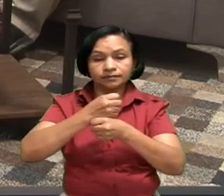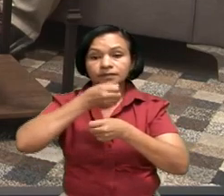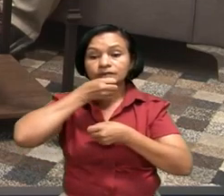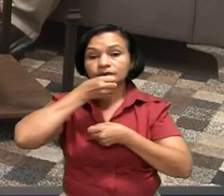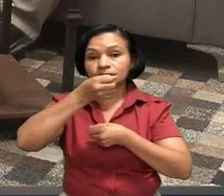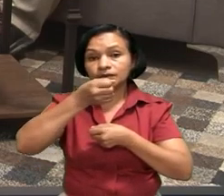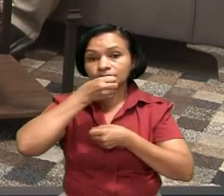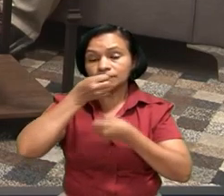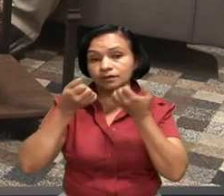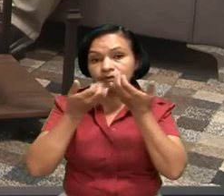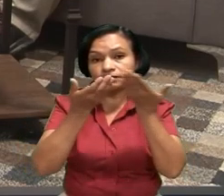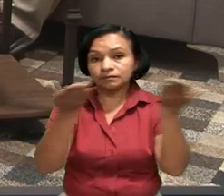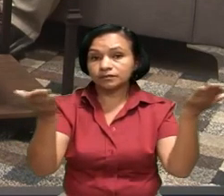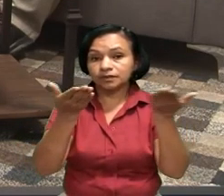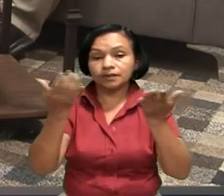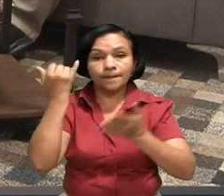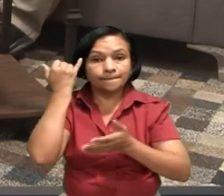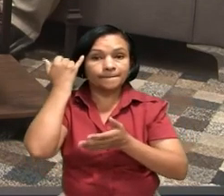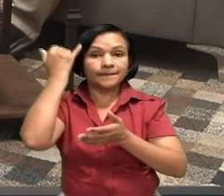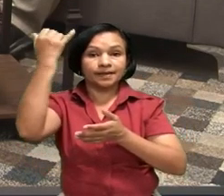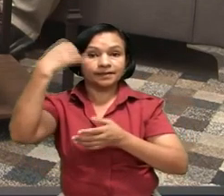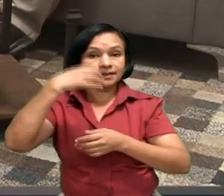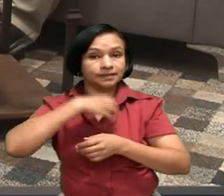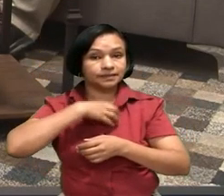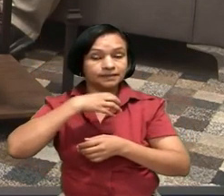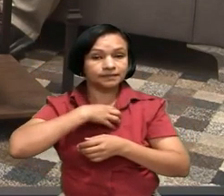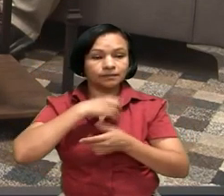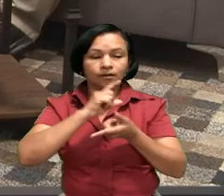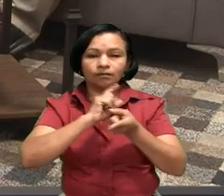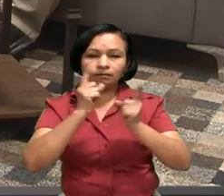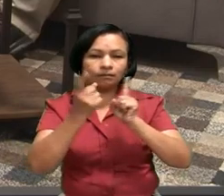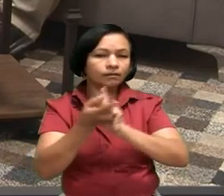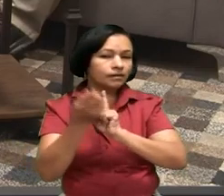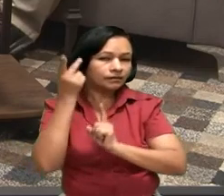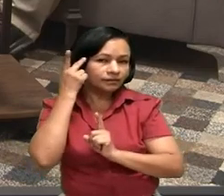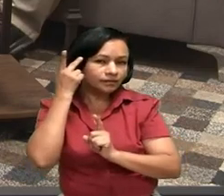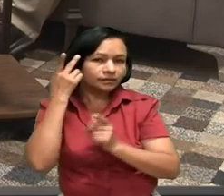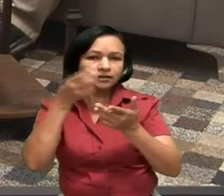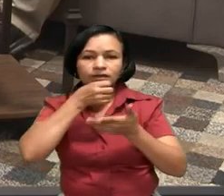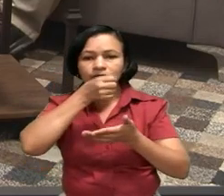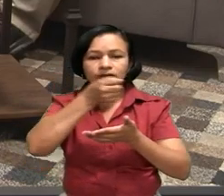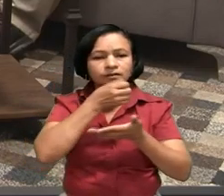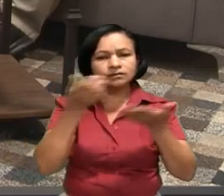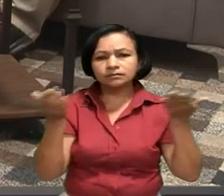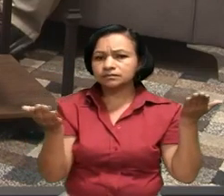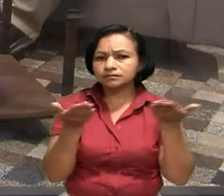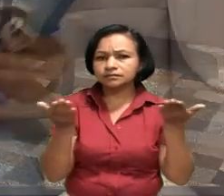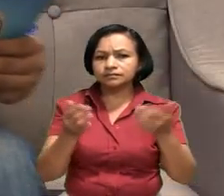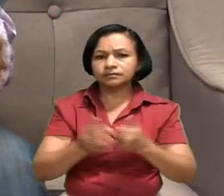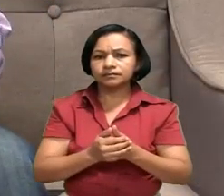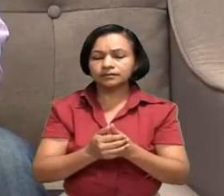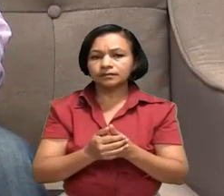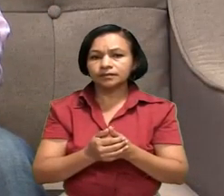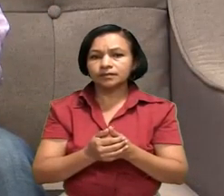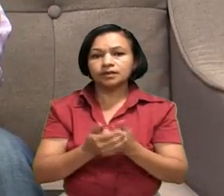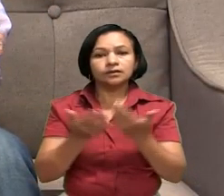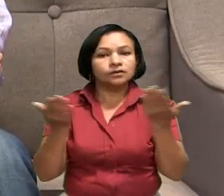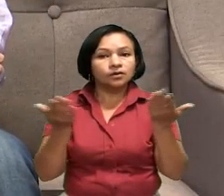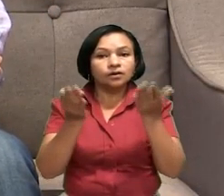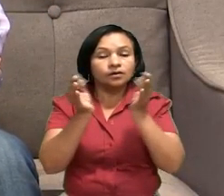y la opinión es vertida o figurado como noticia que tan grande o qué tan